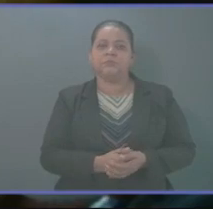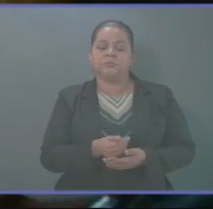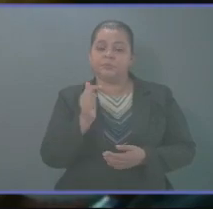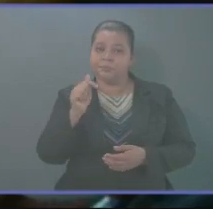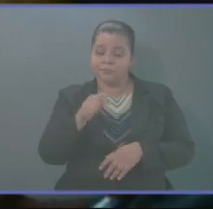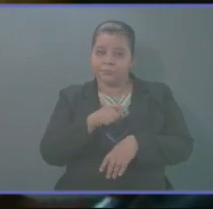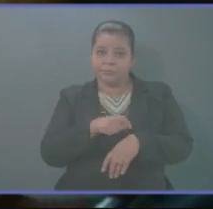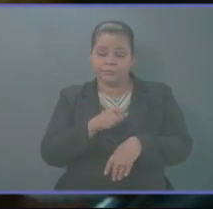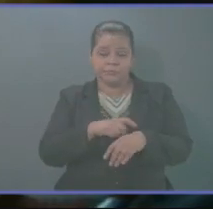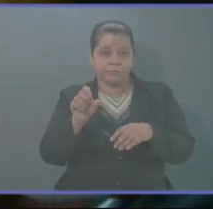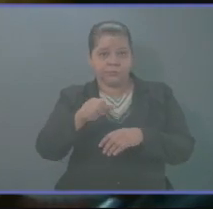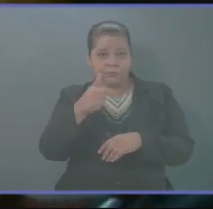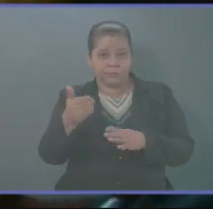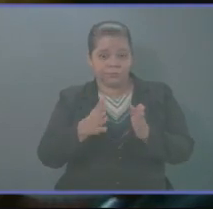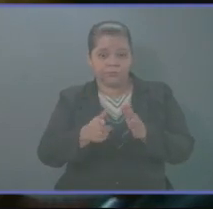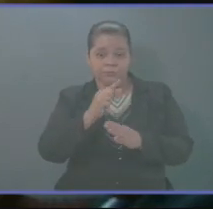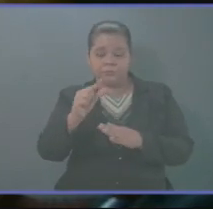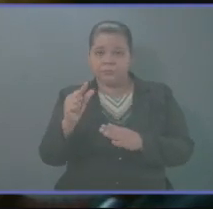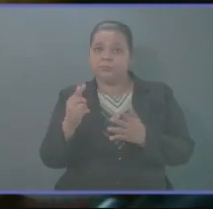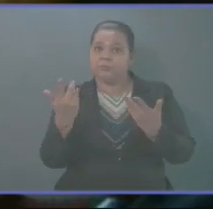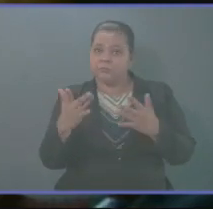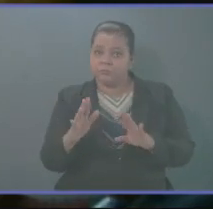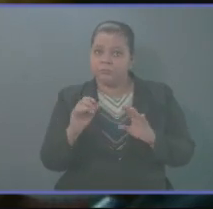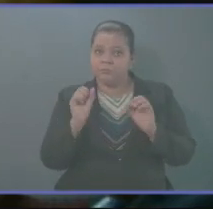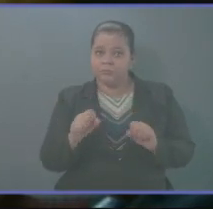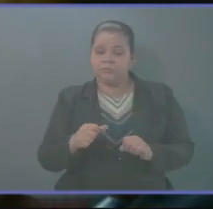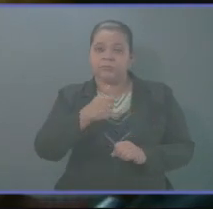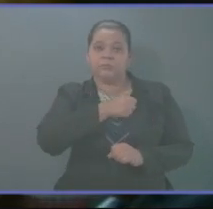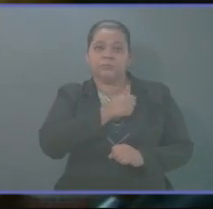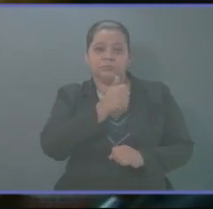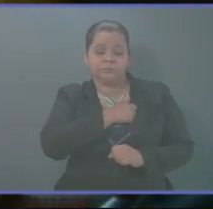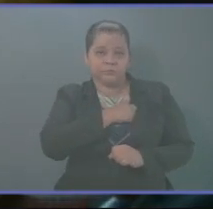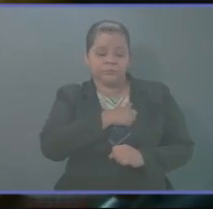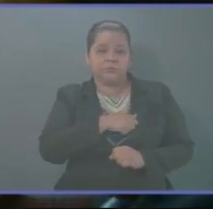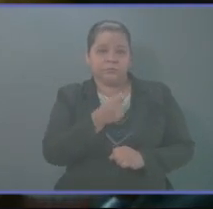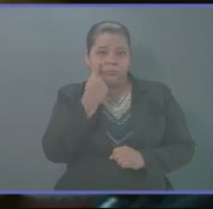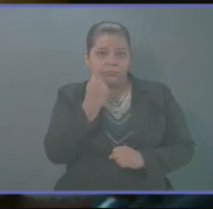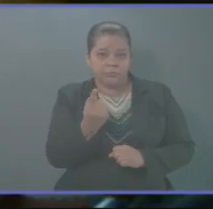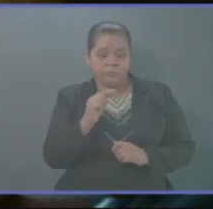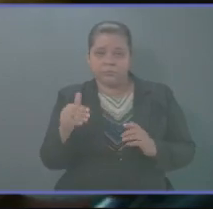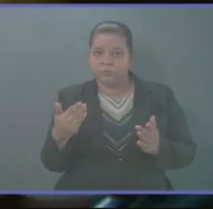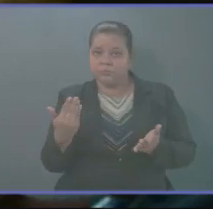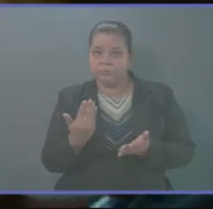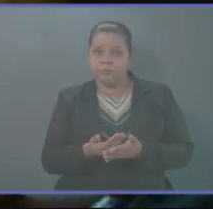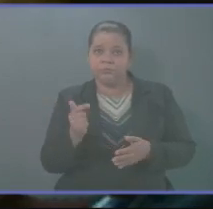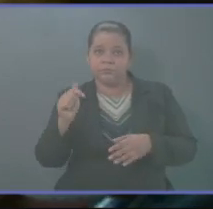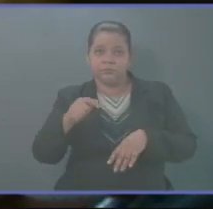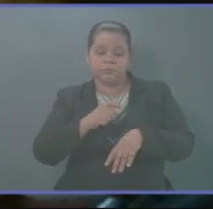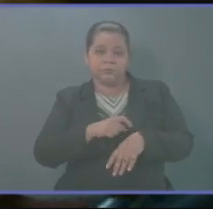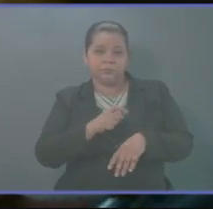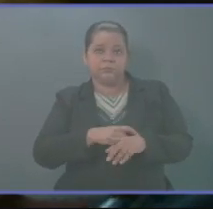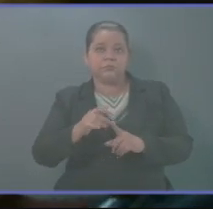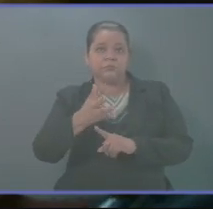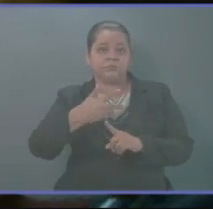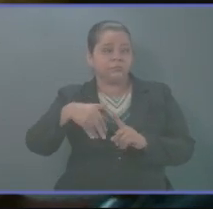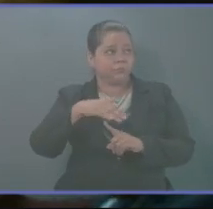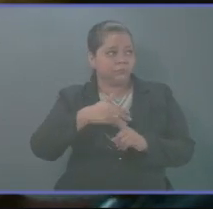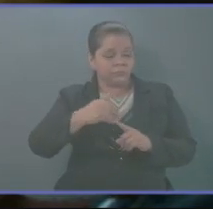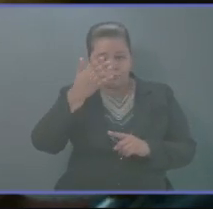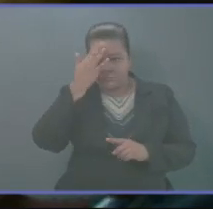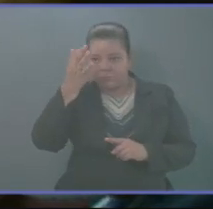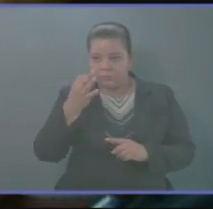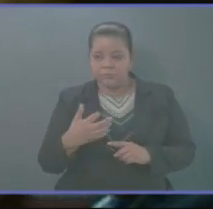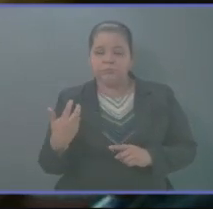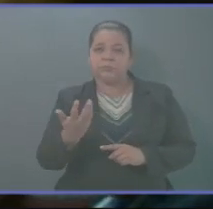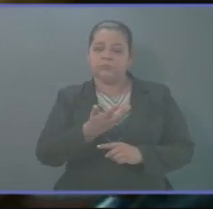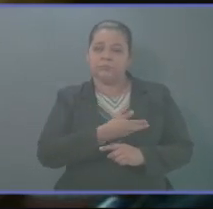existen otras instituciones que deberían de ser las encargadas de estar viendo en este momento estas situaciones, pero creo que algo debemos de hacer